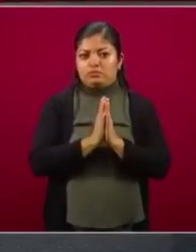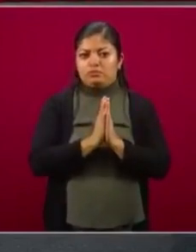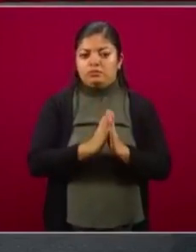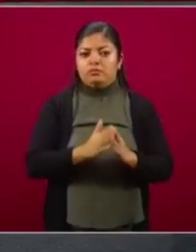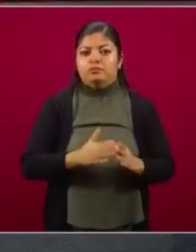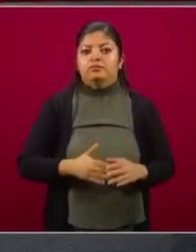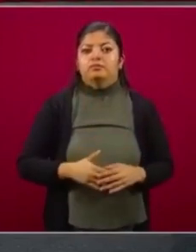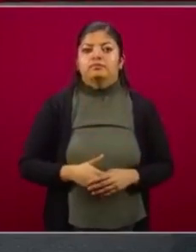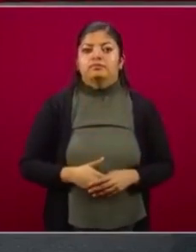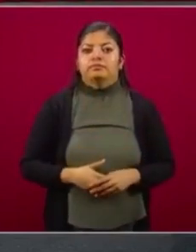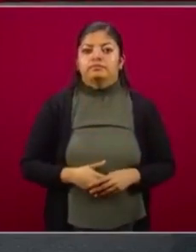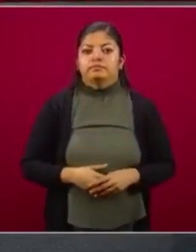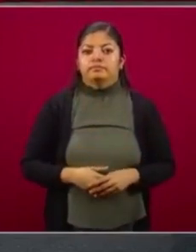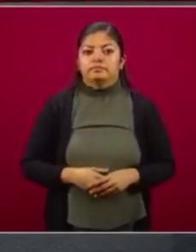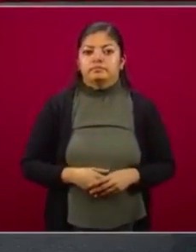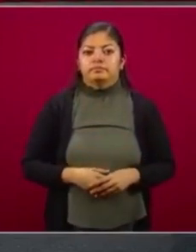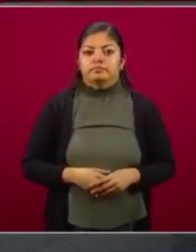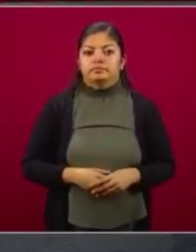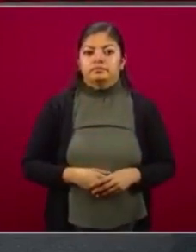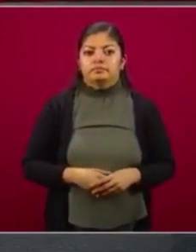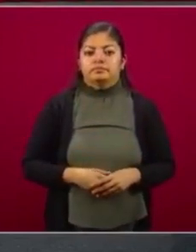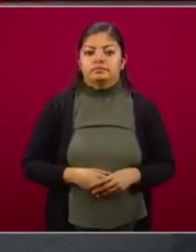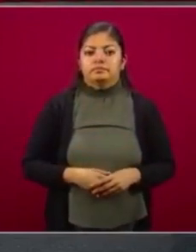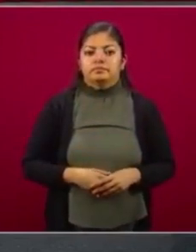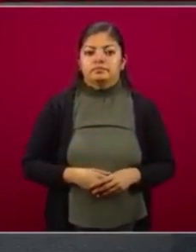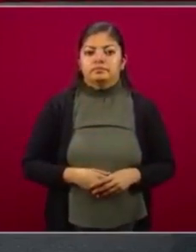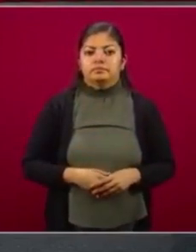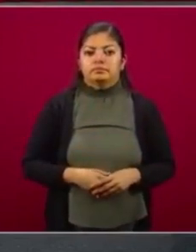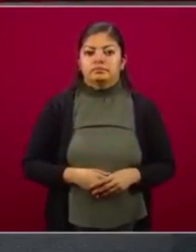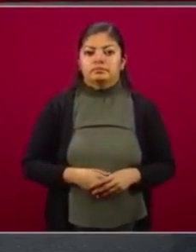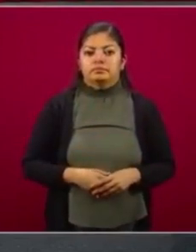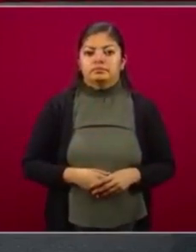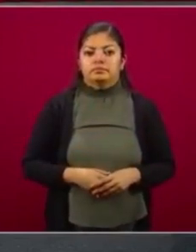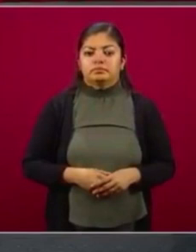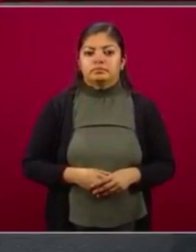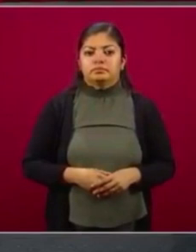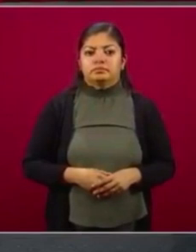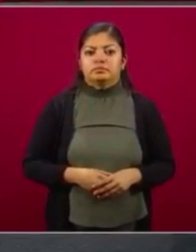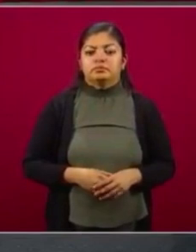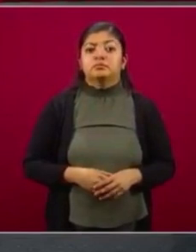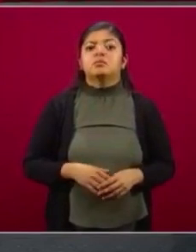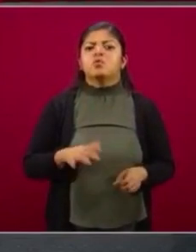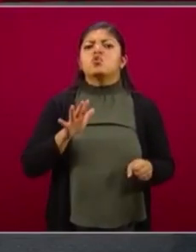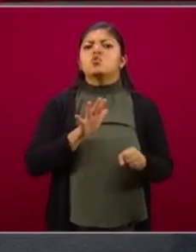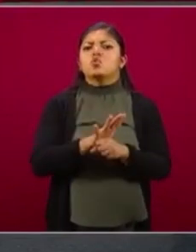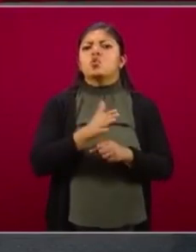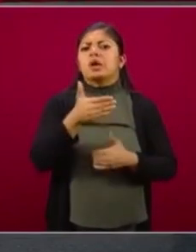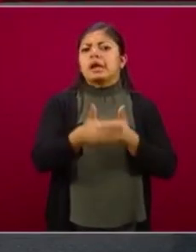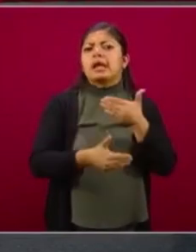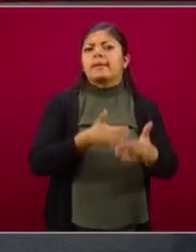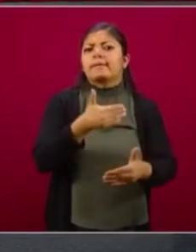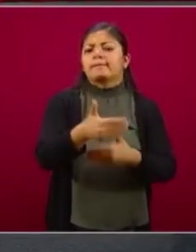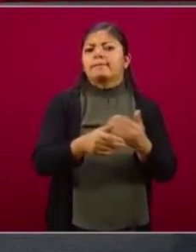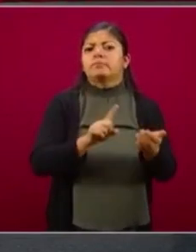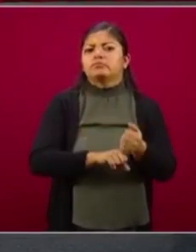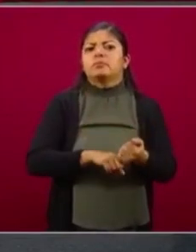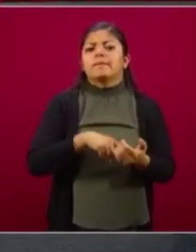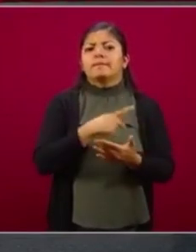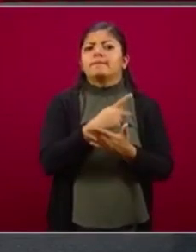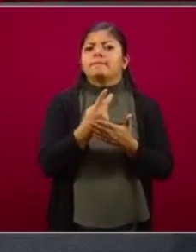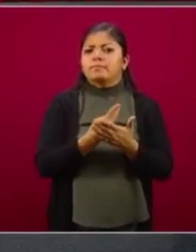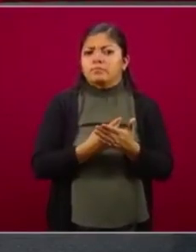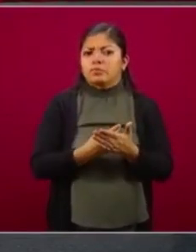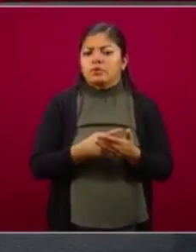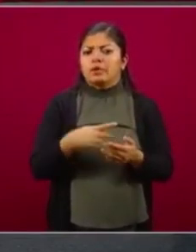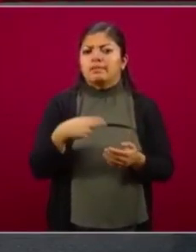Y entonces, ¿cuáles son los avances de este programa Crédito a la Palabra, que iniciamos la dispersión el 4 de mayo